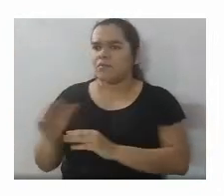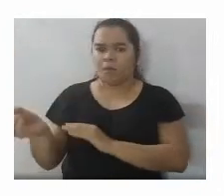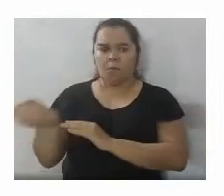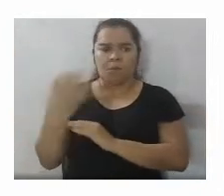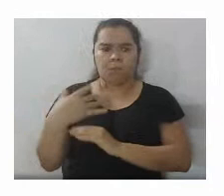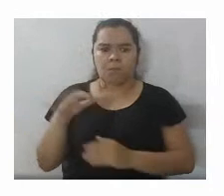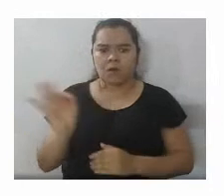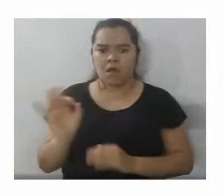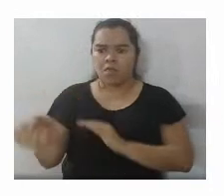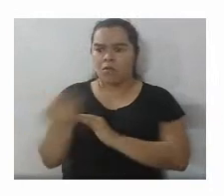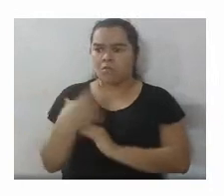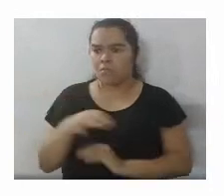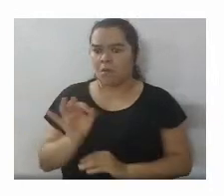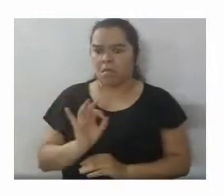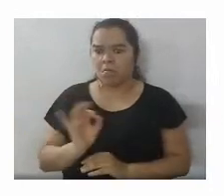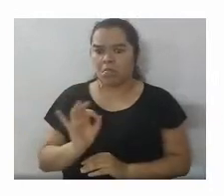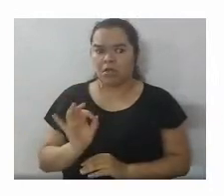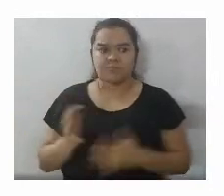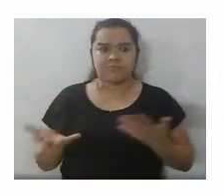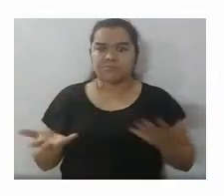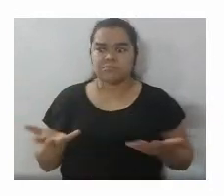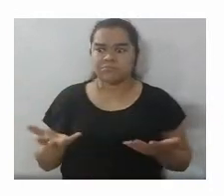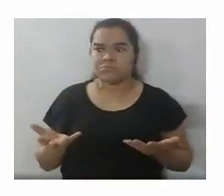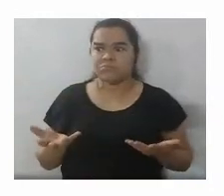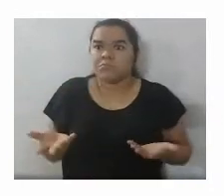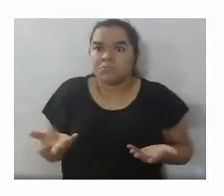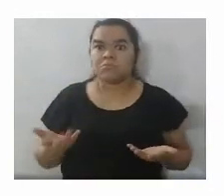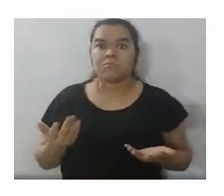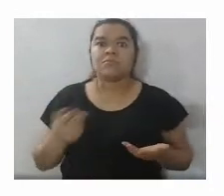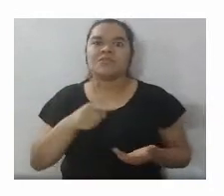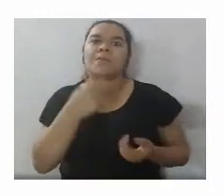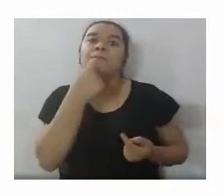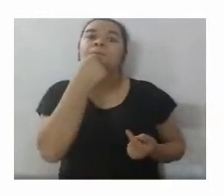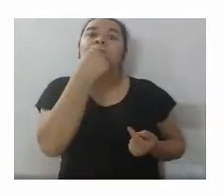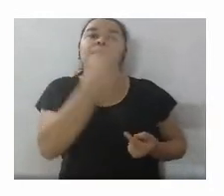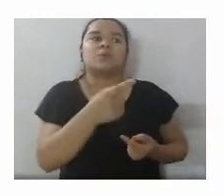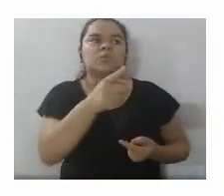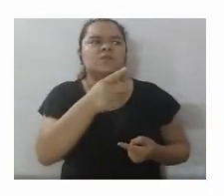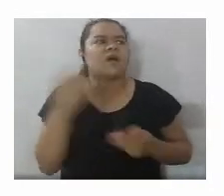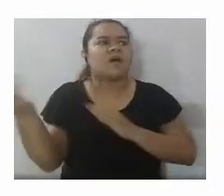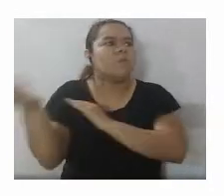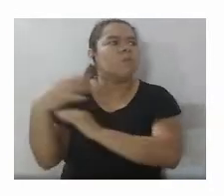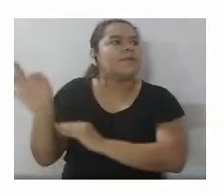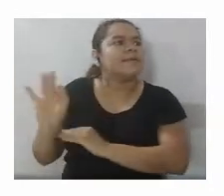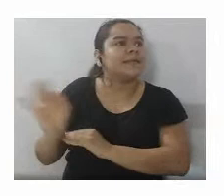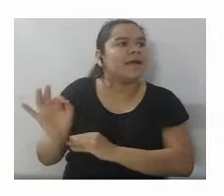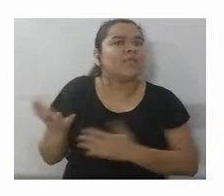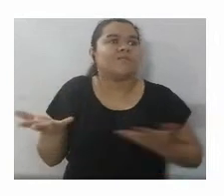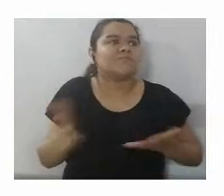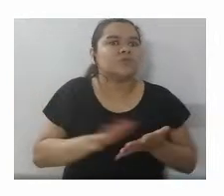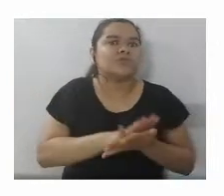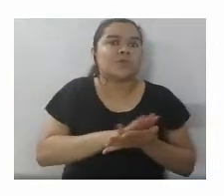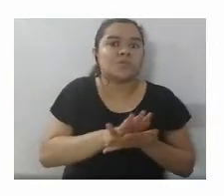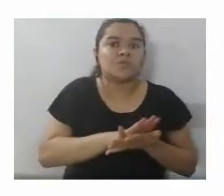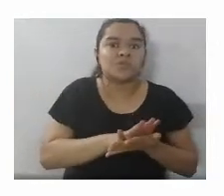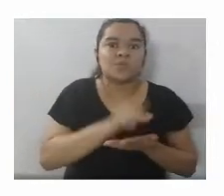otro día. Si pasa, no duden en evacuar ese tipo de consultas. Y bueno, estamos a